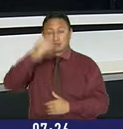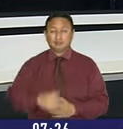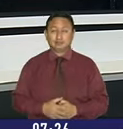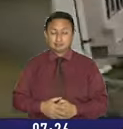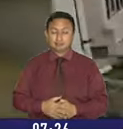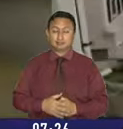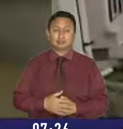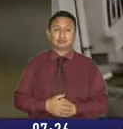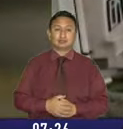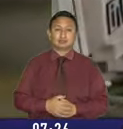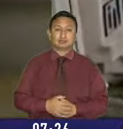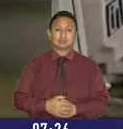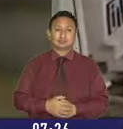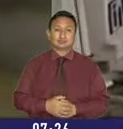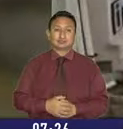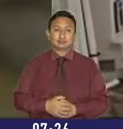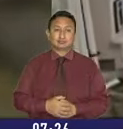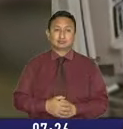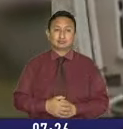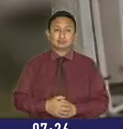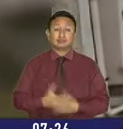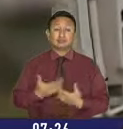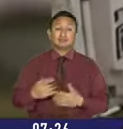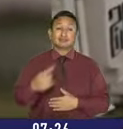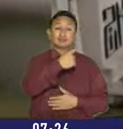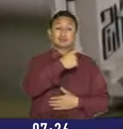2 meses después de la catástrofe que afectó a los sectores